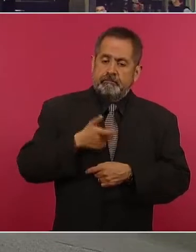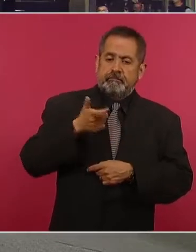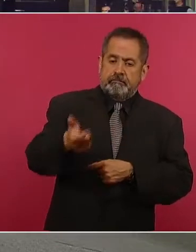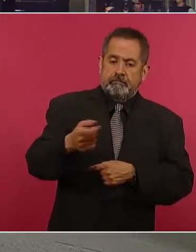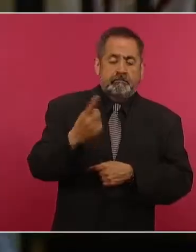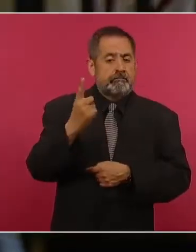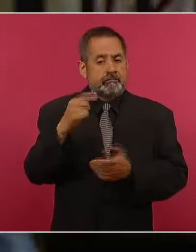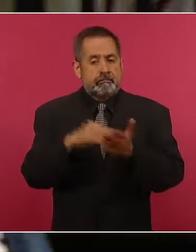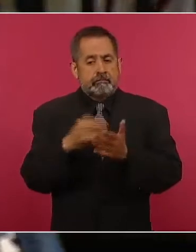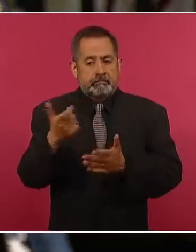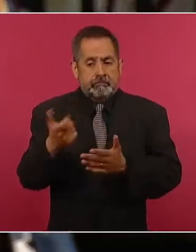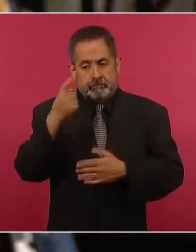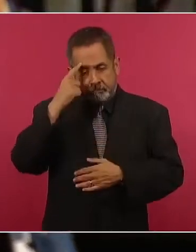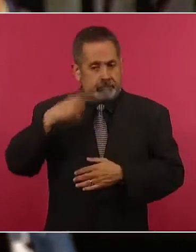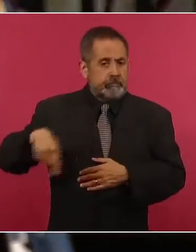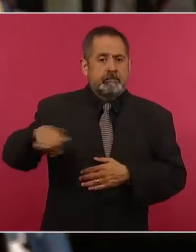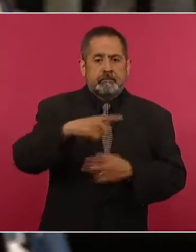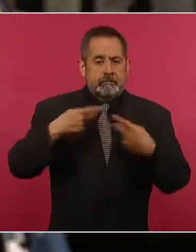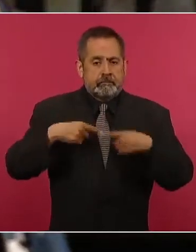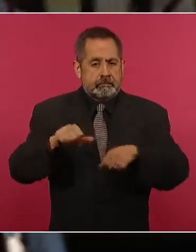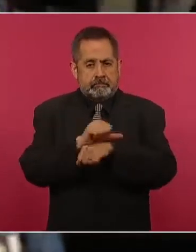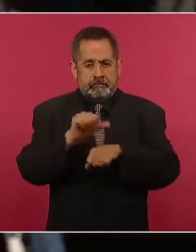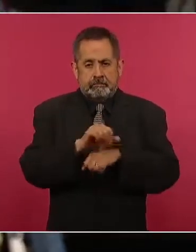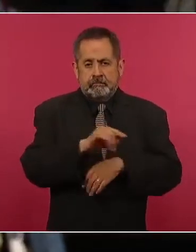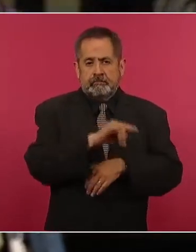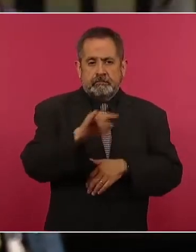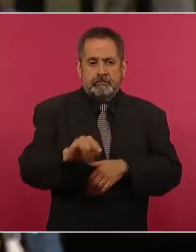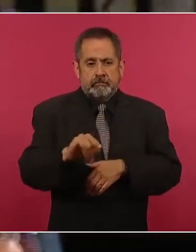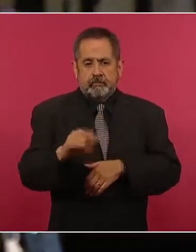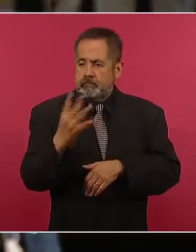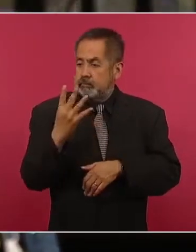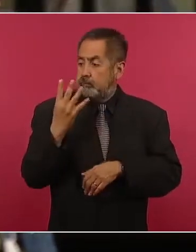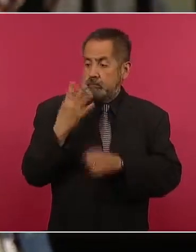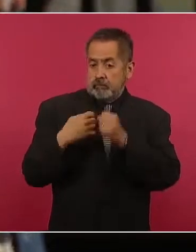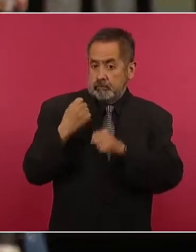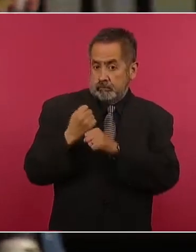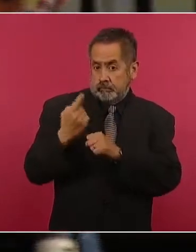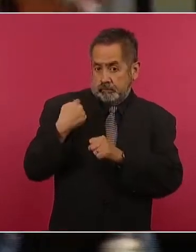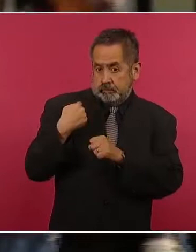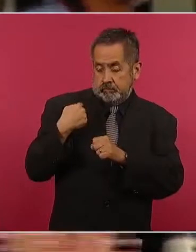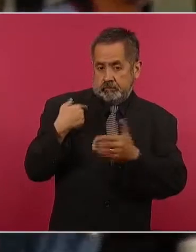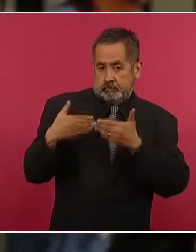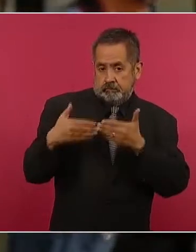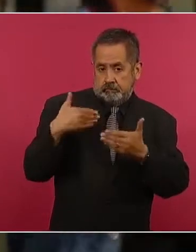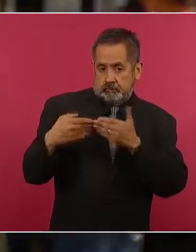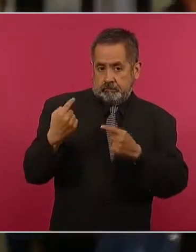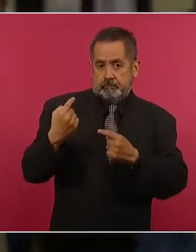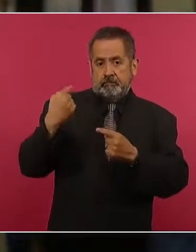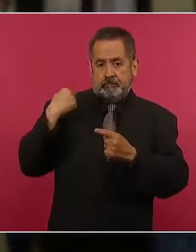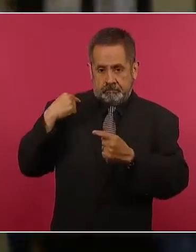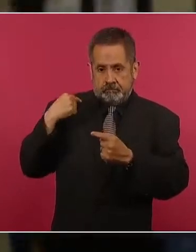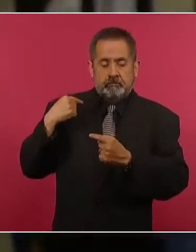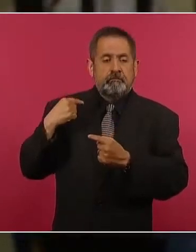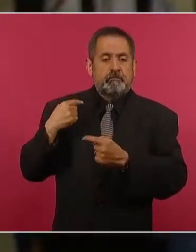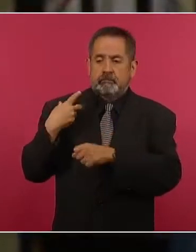1,000 pesos para los automóviles de 4 años para atrás, que hayan sido